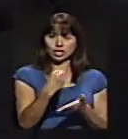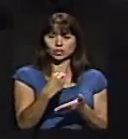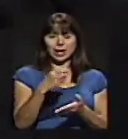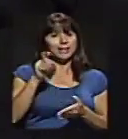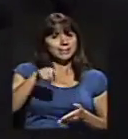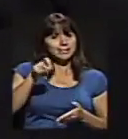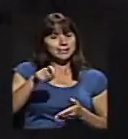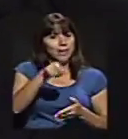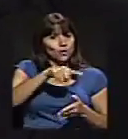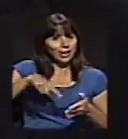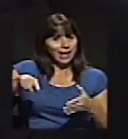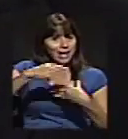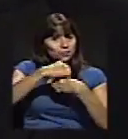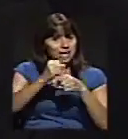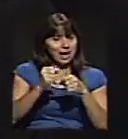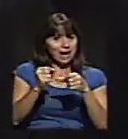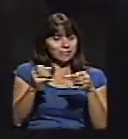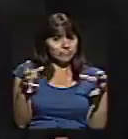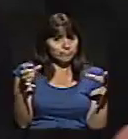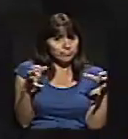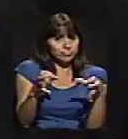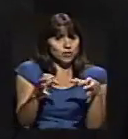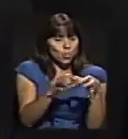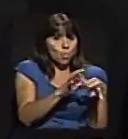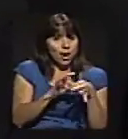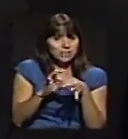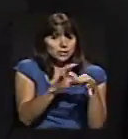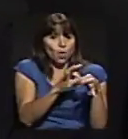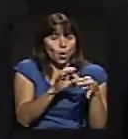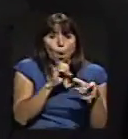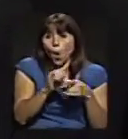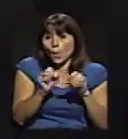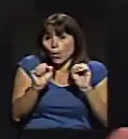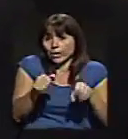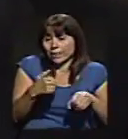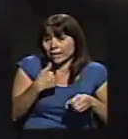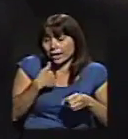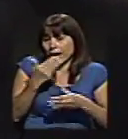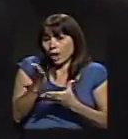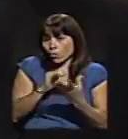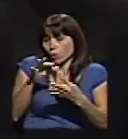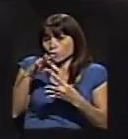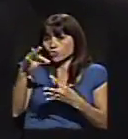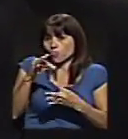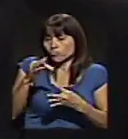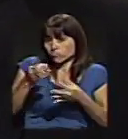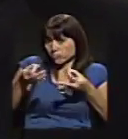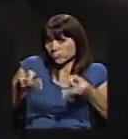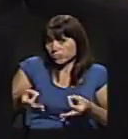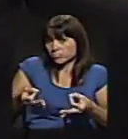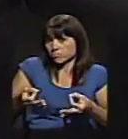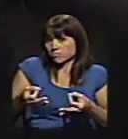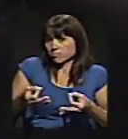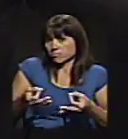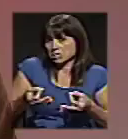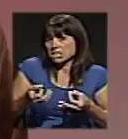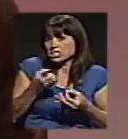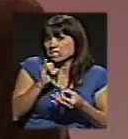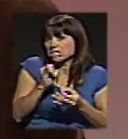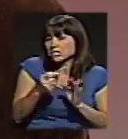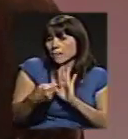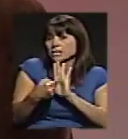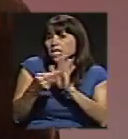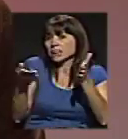conformen una coalición o podrían tener alguna opción realista presentándose solos? Yo creo